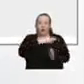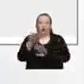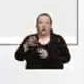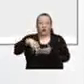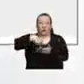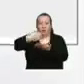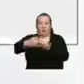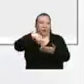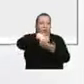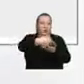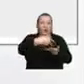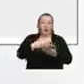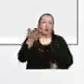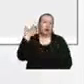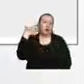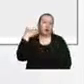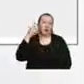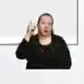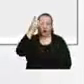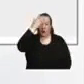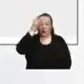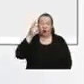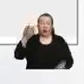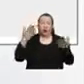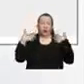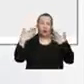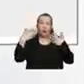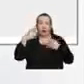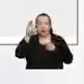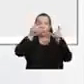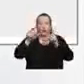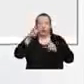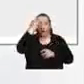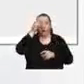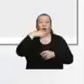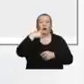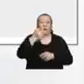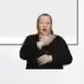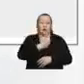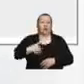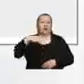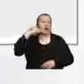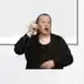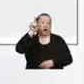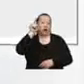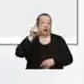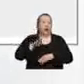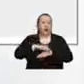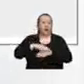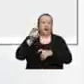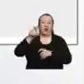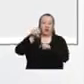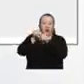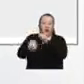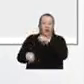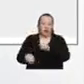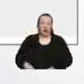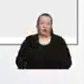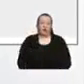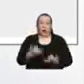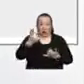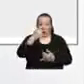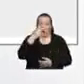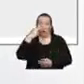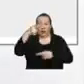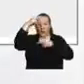guayaquil y dijeron que eran vídeos nuestros parece estabilizar se acuerdan ahora las noticias ustedes viven aquí el sistema de justicia